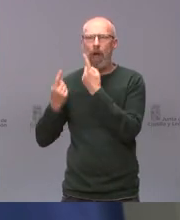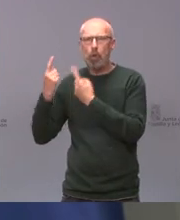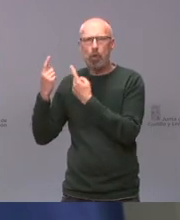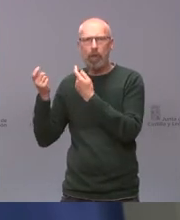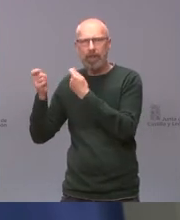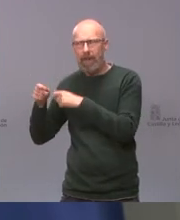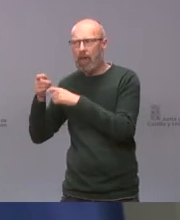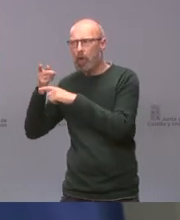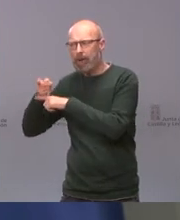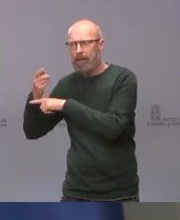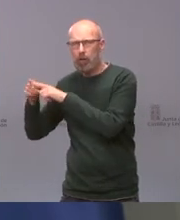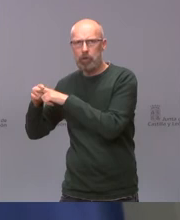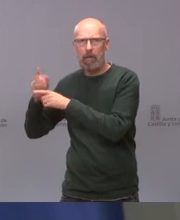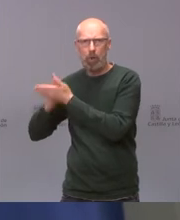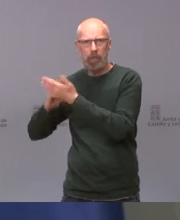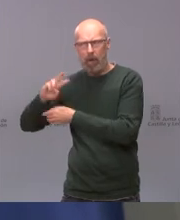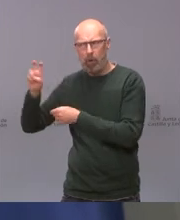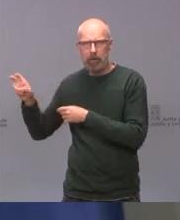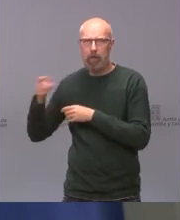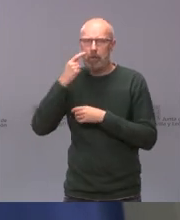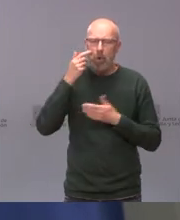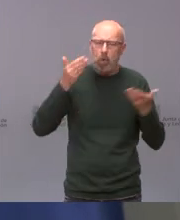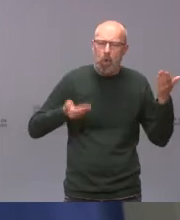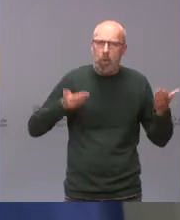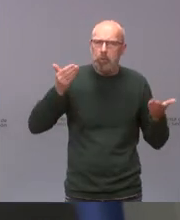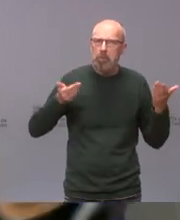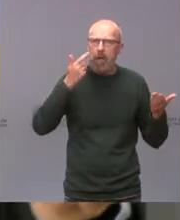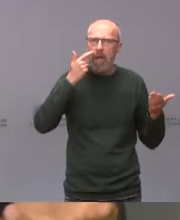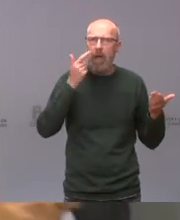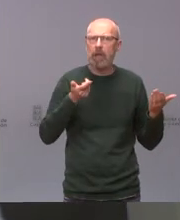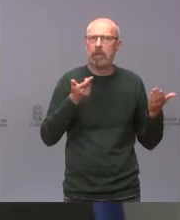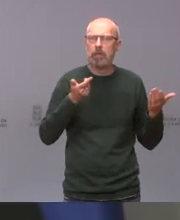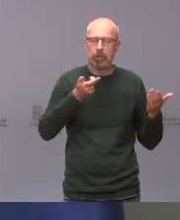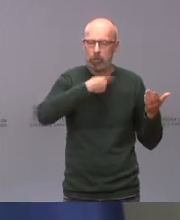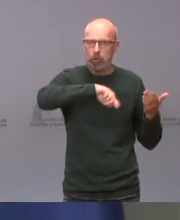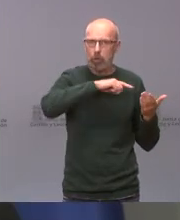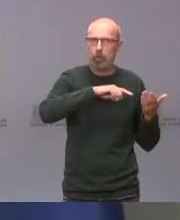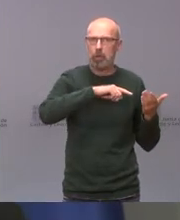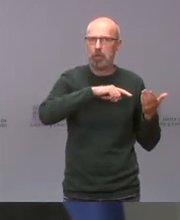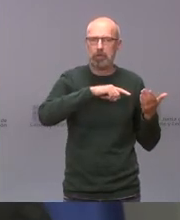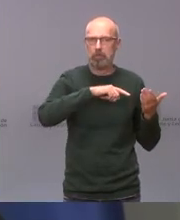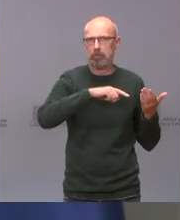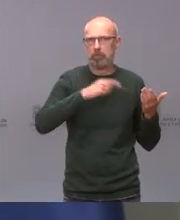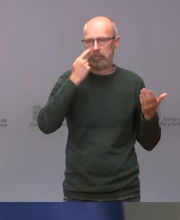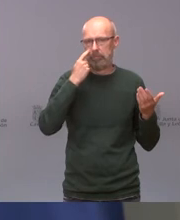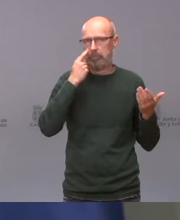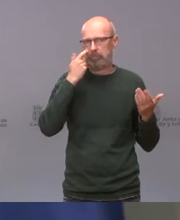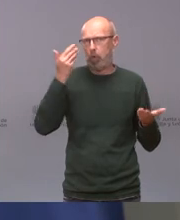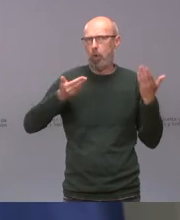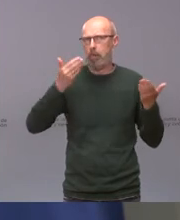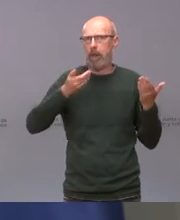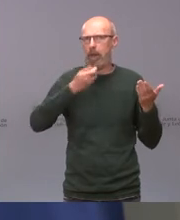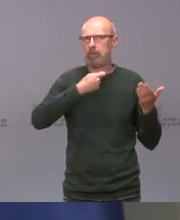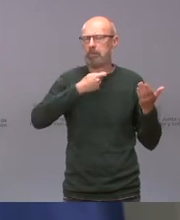conjunto de las medidas restrictivas de un sitio y de otro, cosa que no hemos hecho nosotros, ha hecho el país, por poner un medio